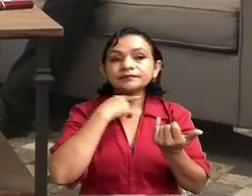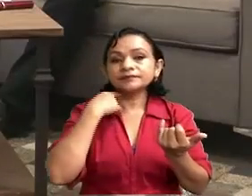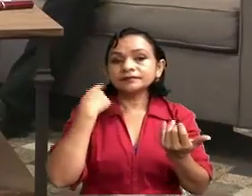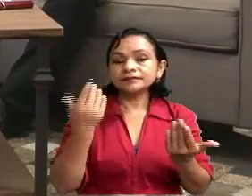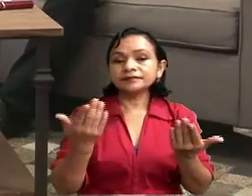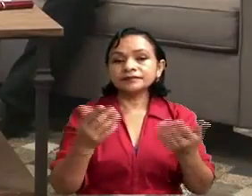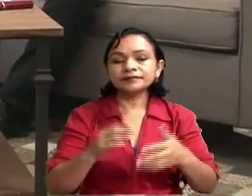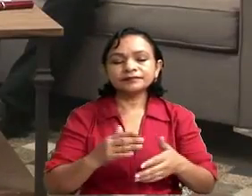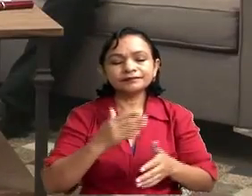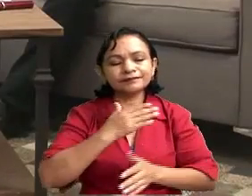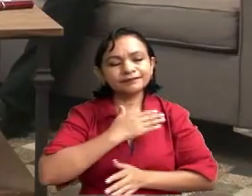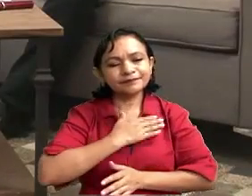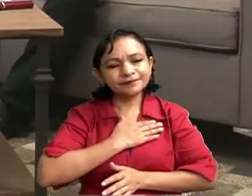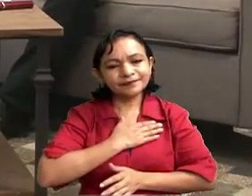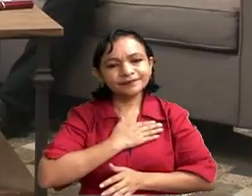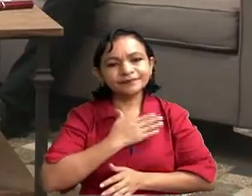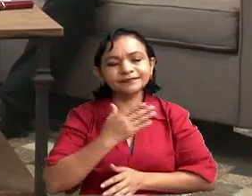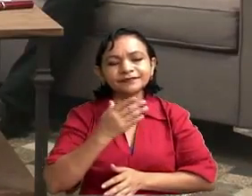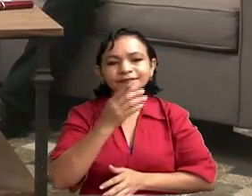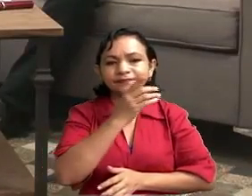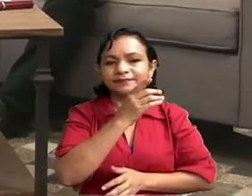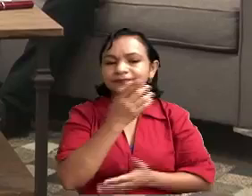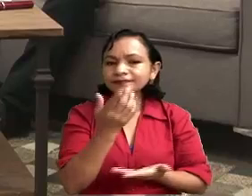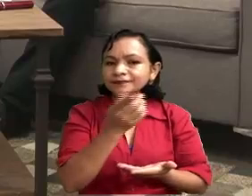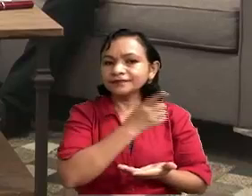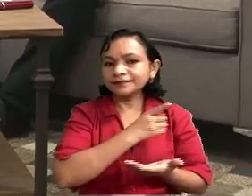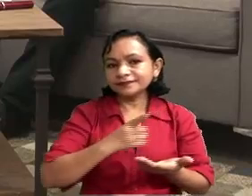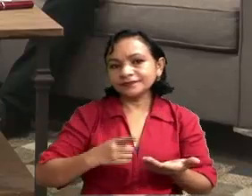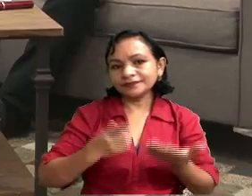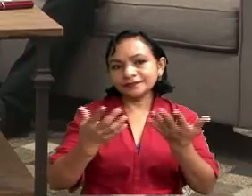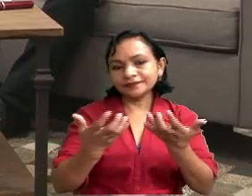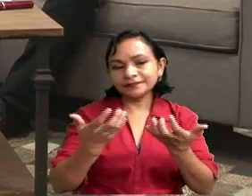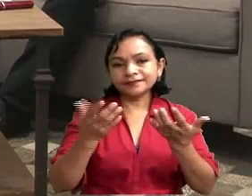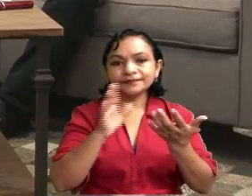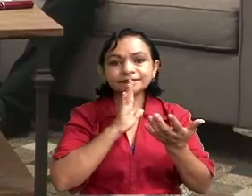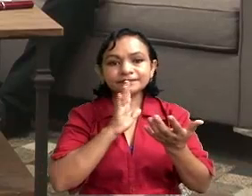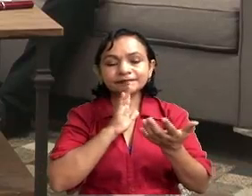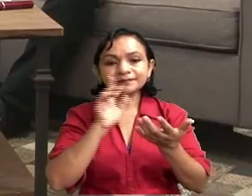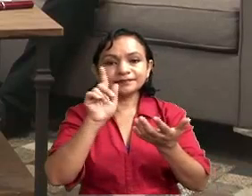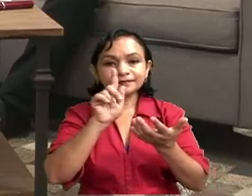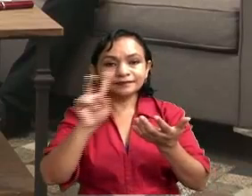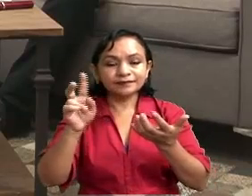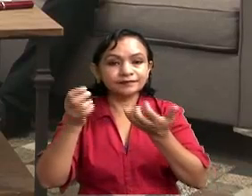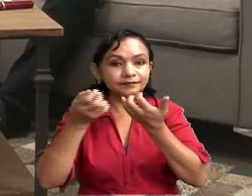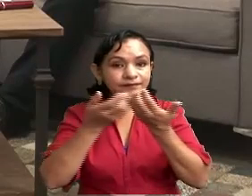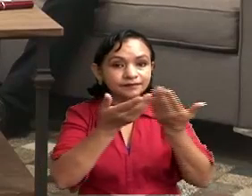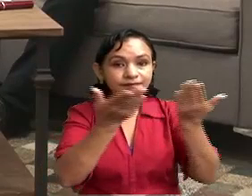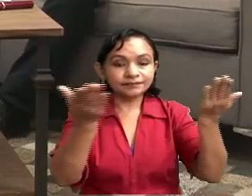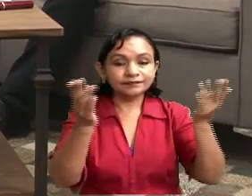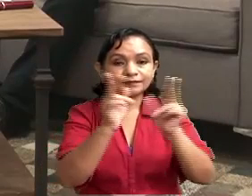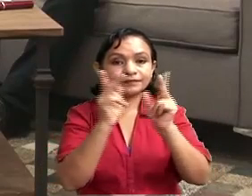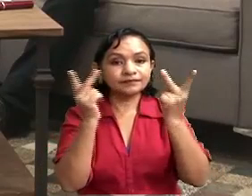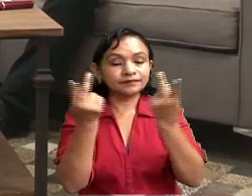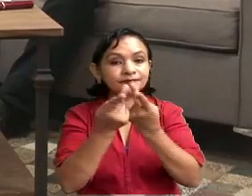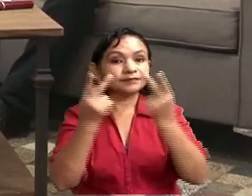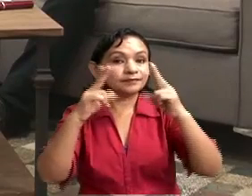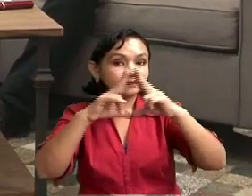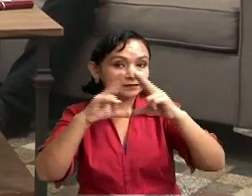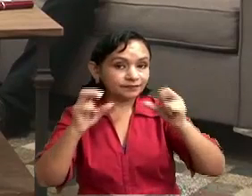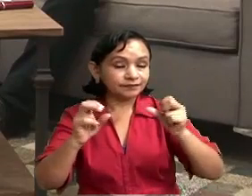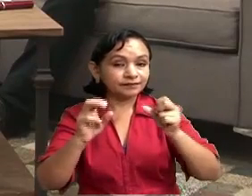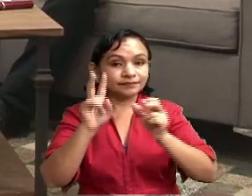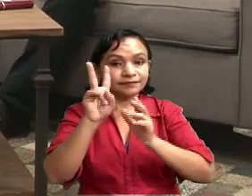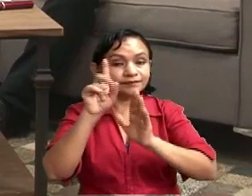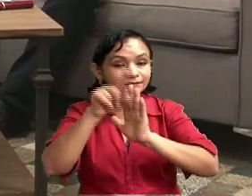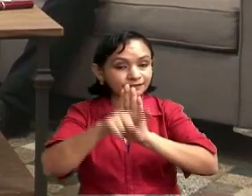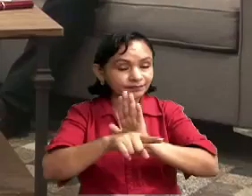Así es. Pues de mi parte, diputado, no tengo más preguntas. No sé si usted quisiera aprovechar nuestro espacio y compartir un mensaje, enviar un mensaje al pueblo nicaragüense, pues en dos